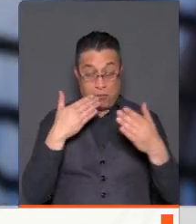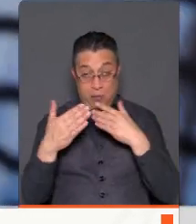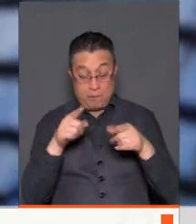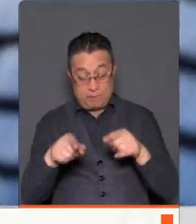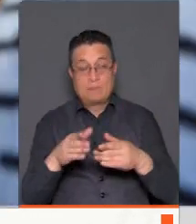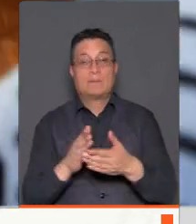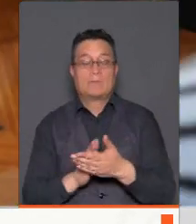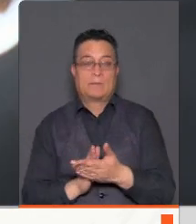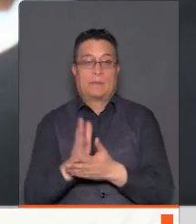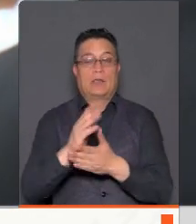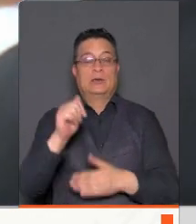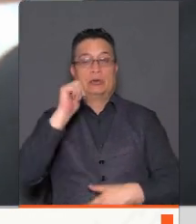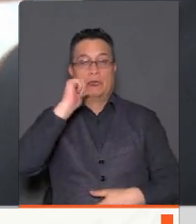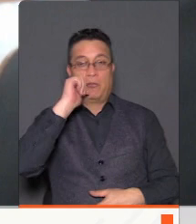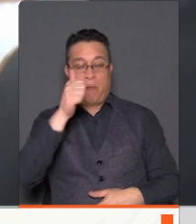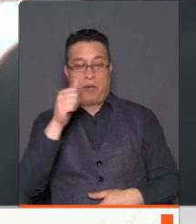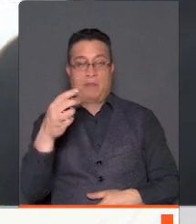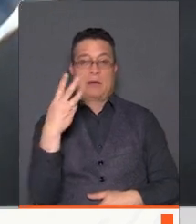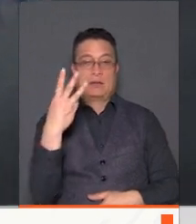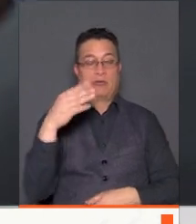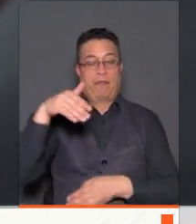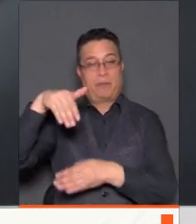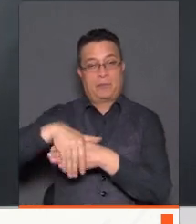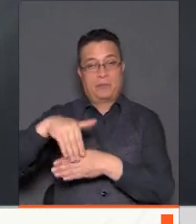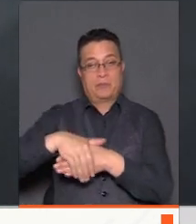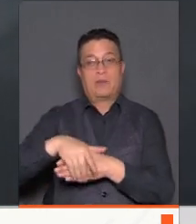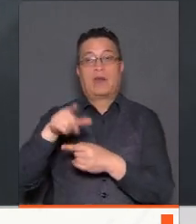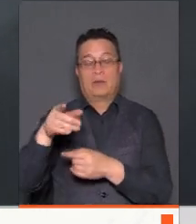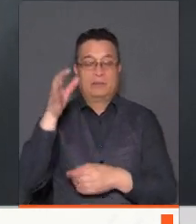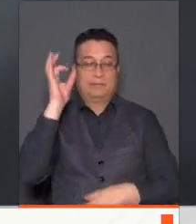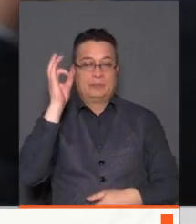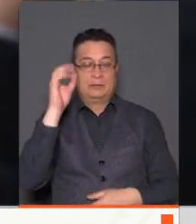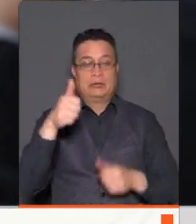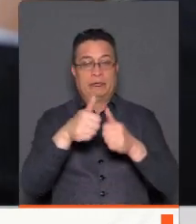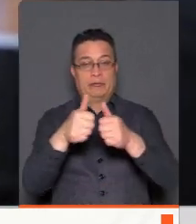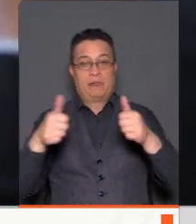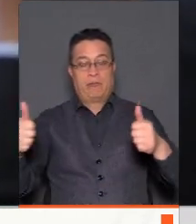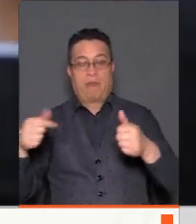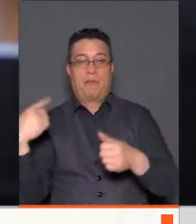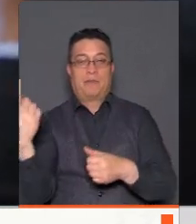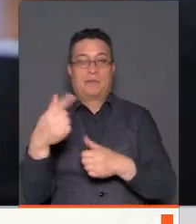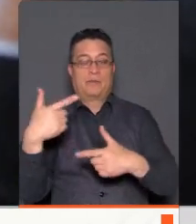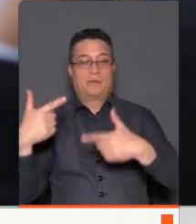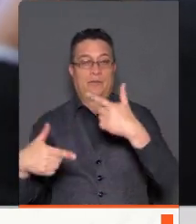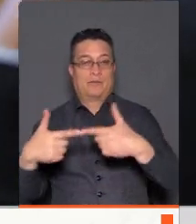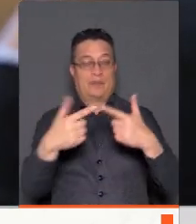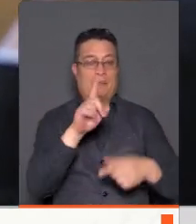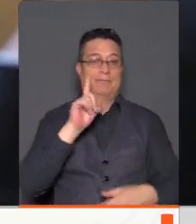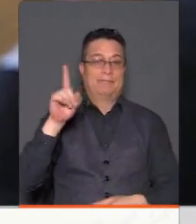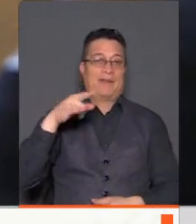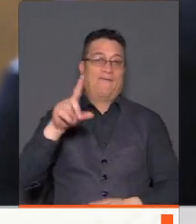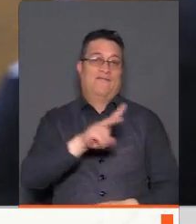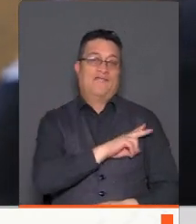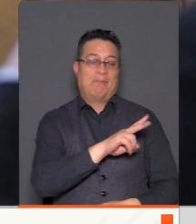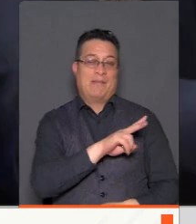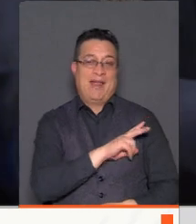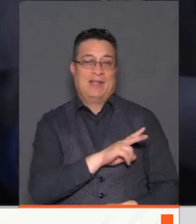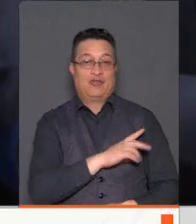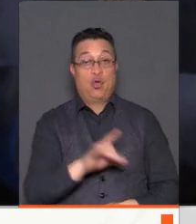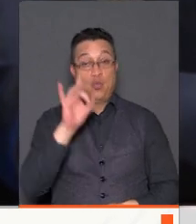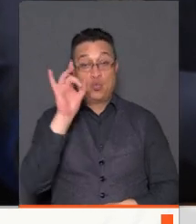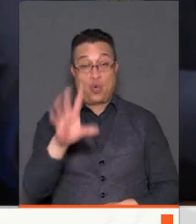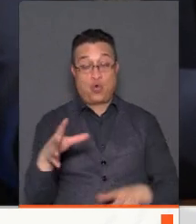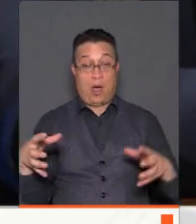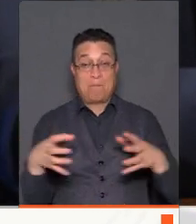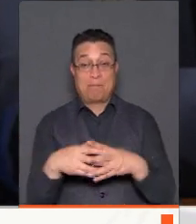a darse mañana a partir de las 3 de la tarde, cuando ya decíamos se reúnan las distintas bancadas en Valparaíso. El único partido que no estuvo aquí en